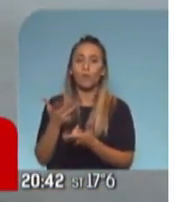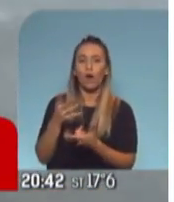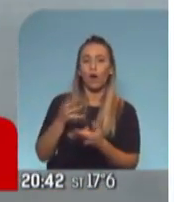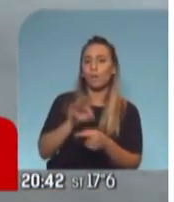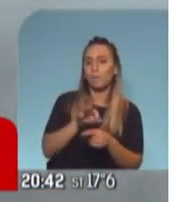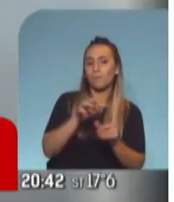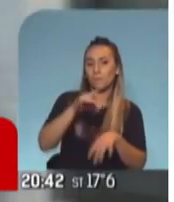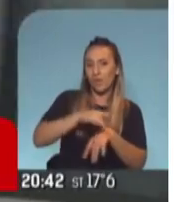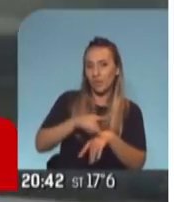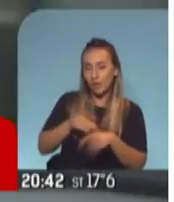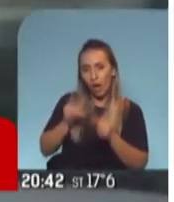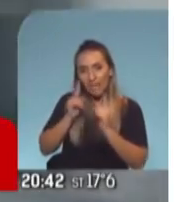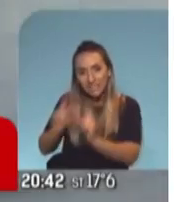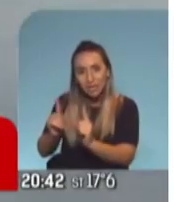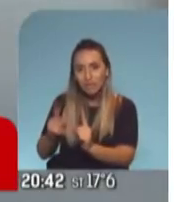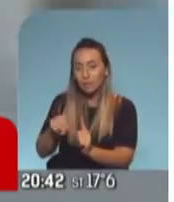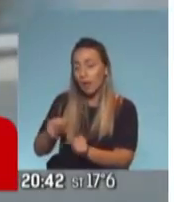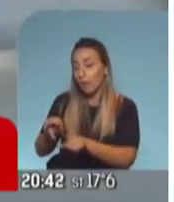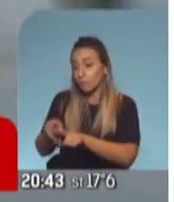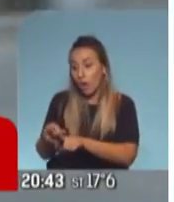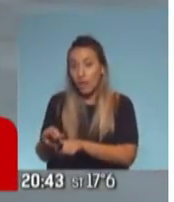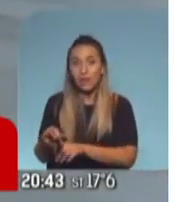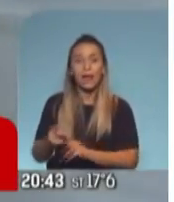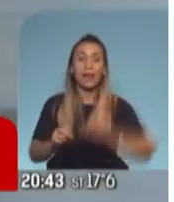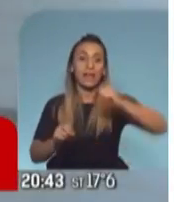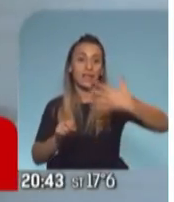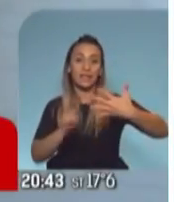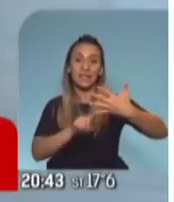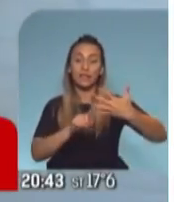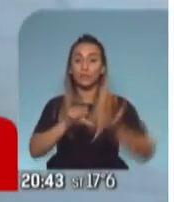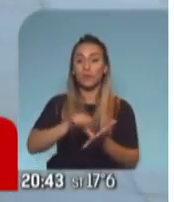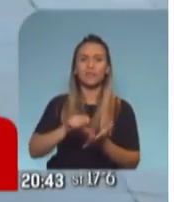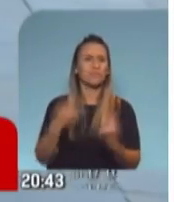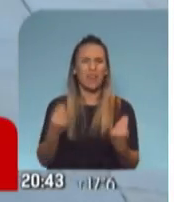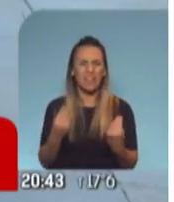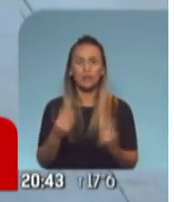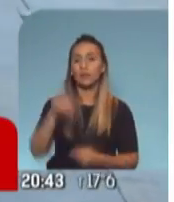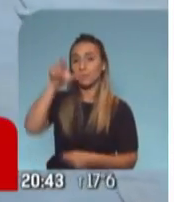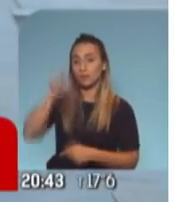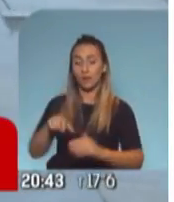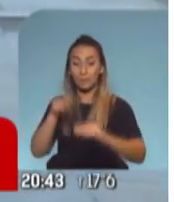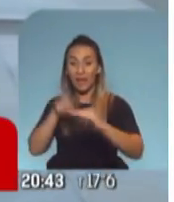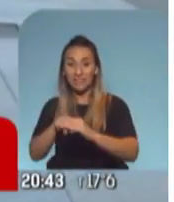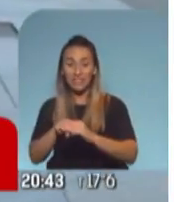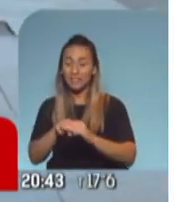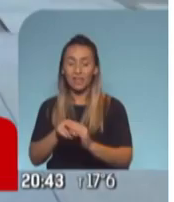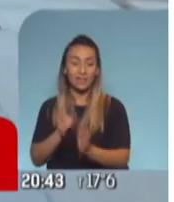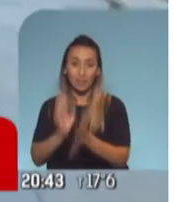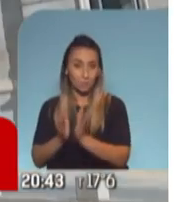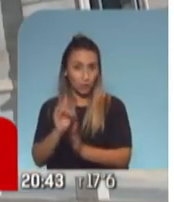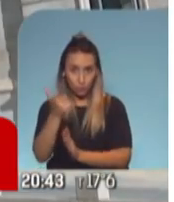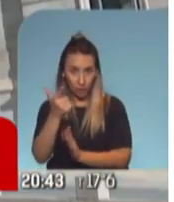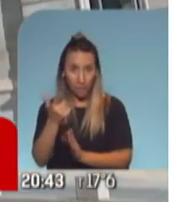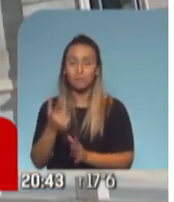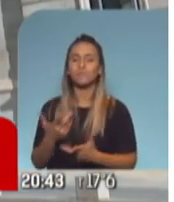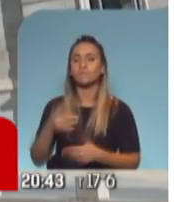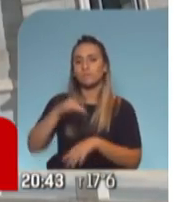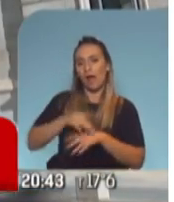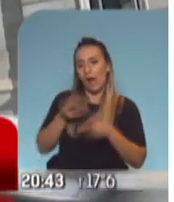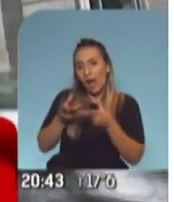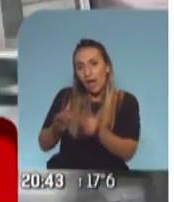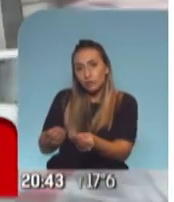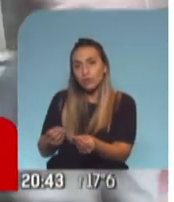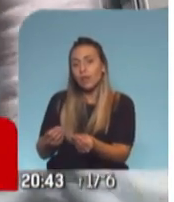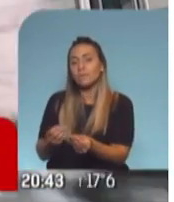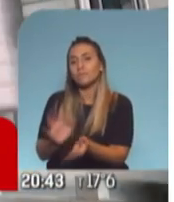país en el quinto del mundo que permitirá a un paciente incurable recibir ayuda para morir y evitar su